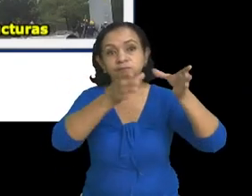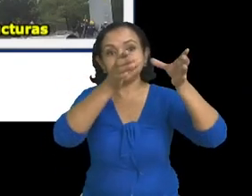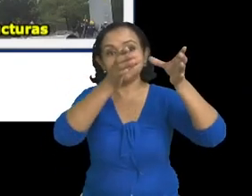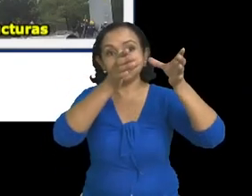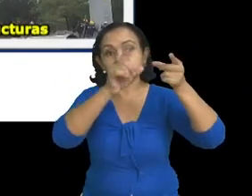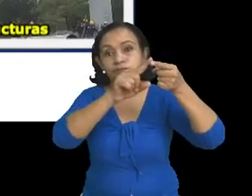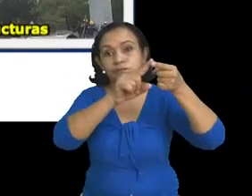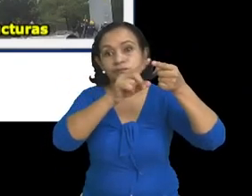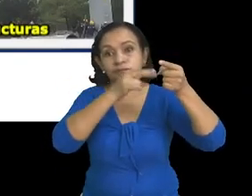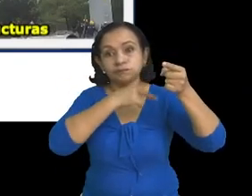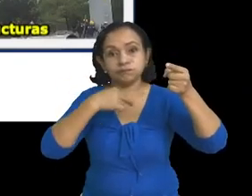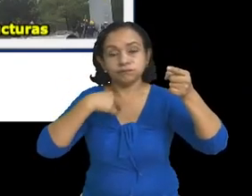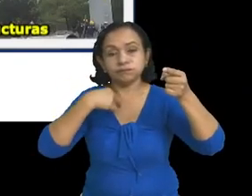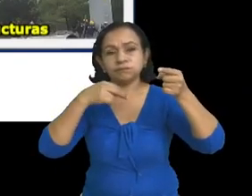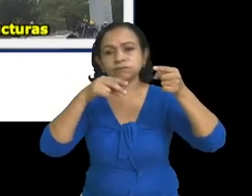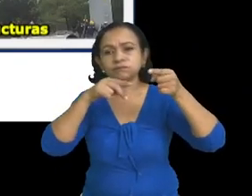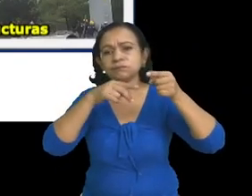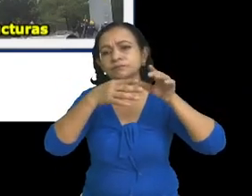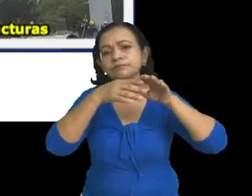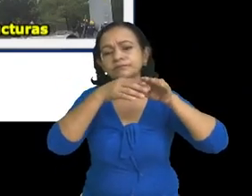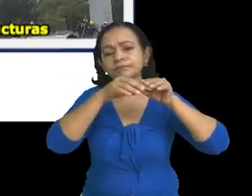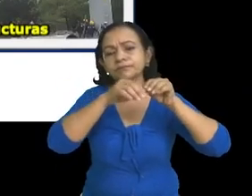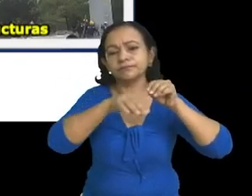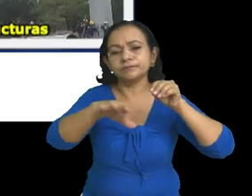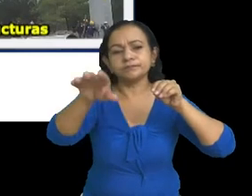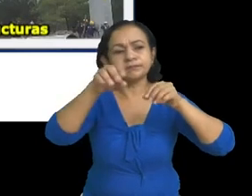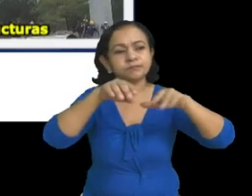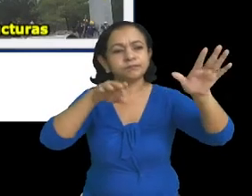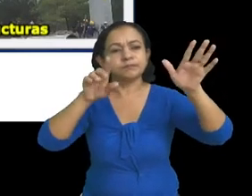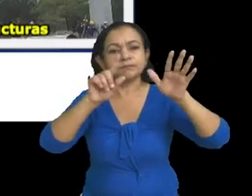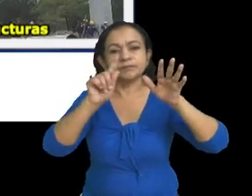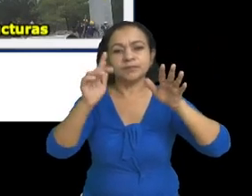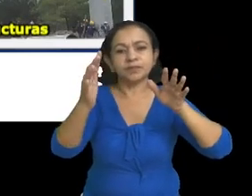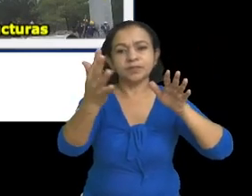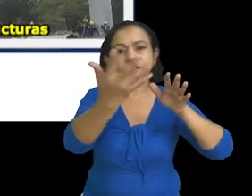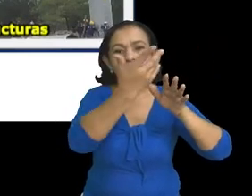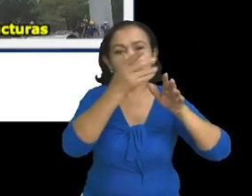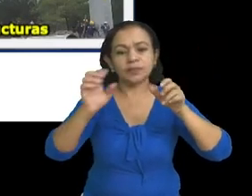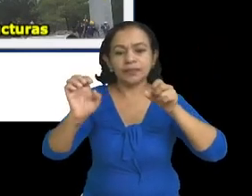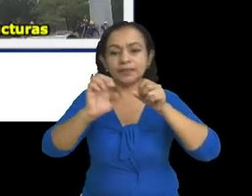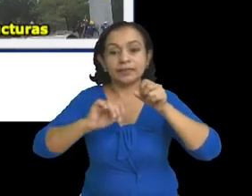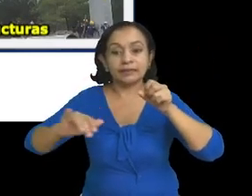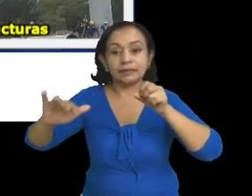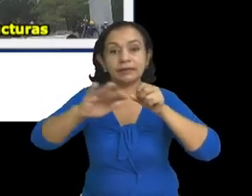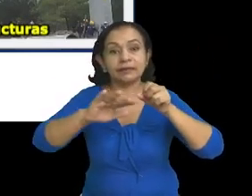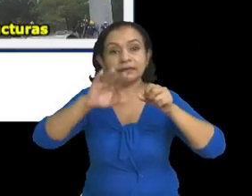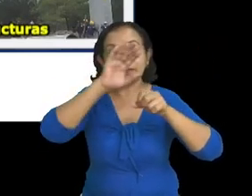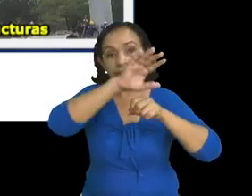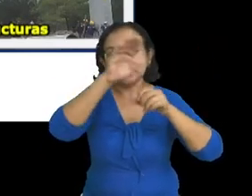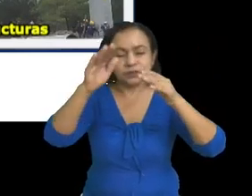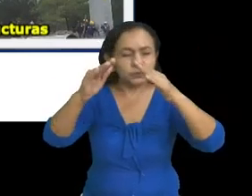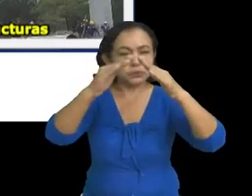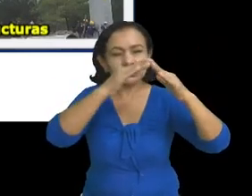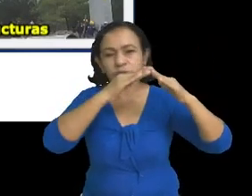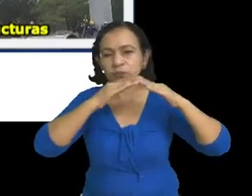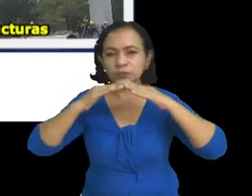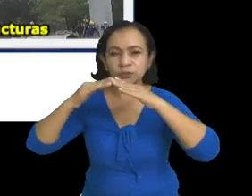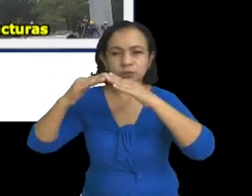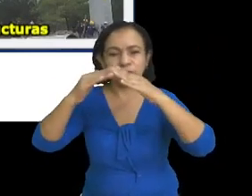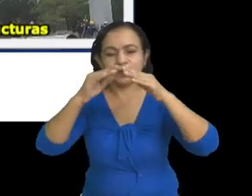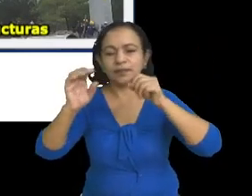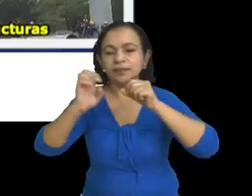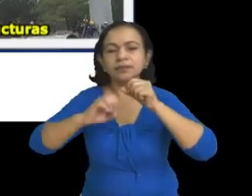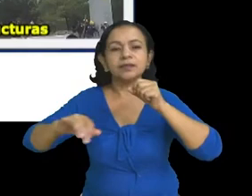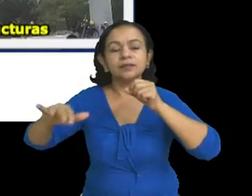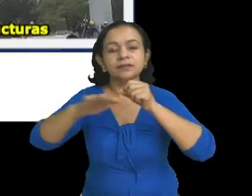potencia abastece a todo el departamento de Estelí, por ejemplo, a la ciudad y departamento de